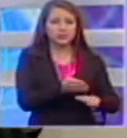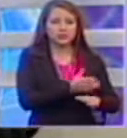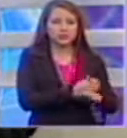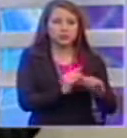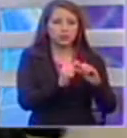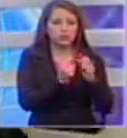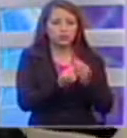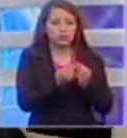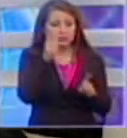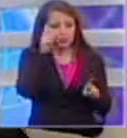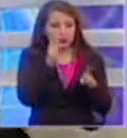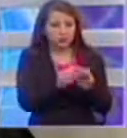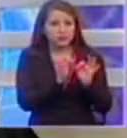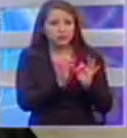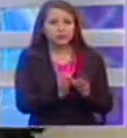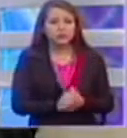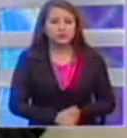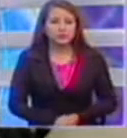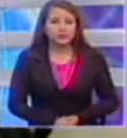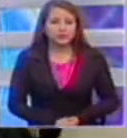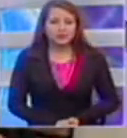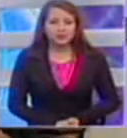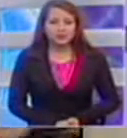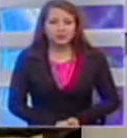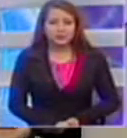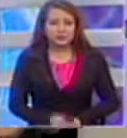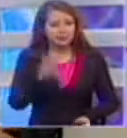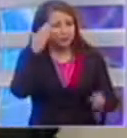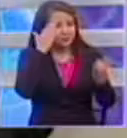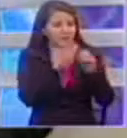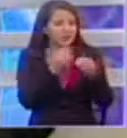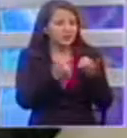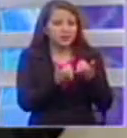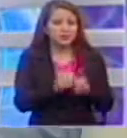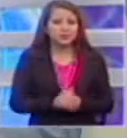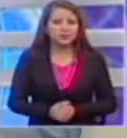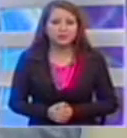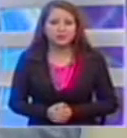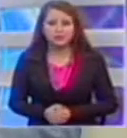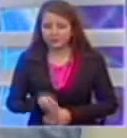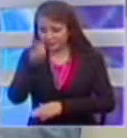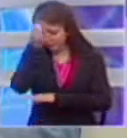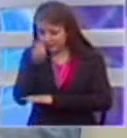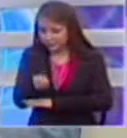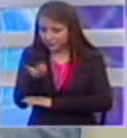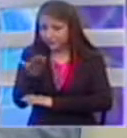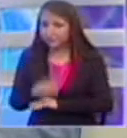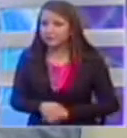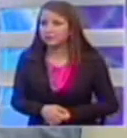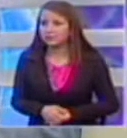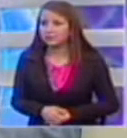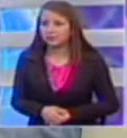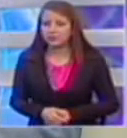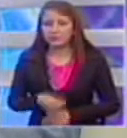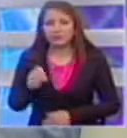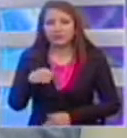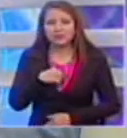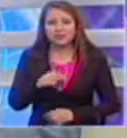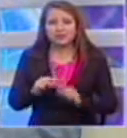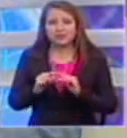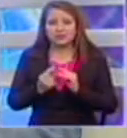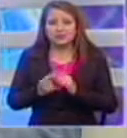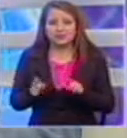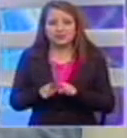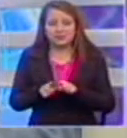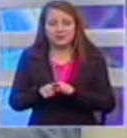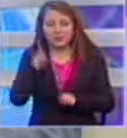del movimiento oficialista. ¿Con qué objetivo? Bienvenido, Fabricio. Buenos días. Como parte del movimiento, como